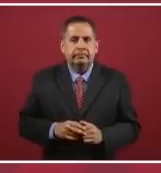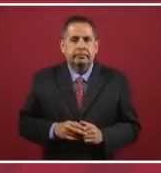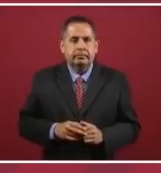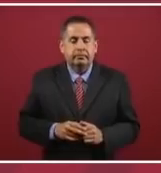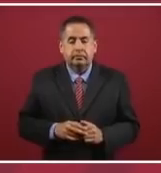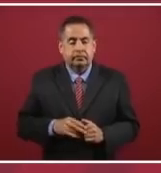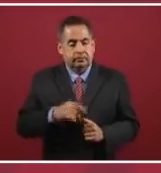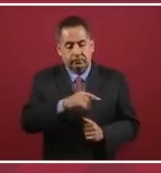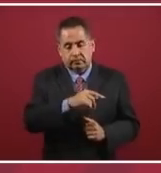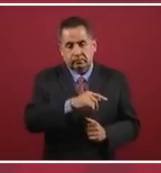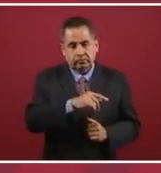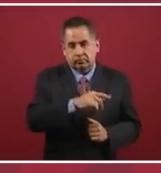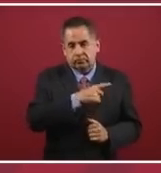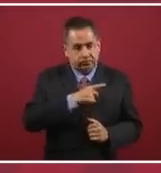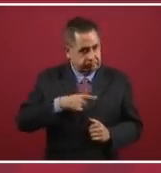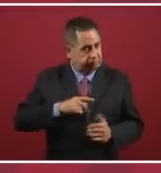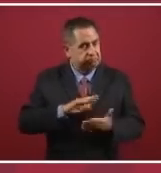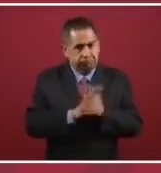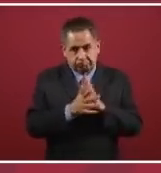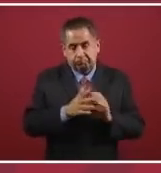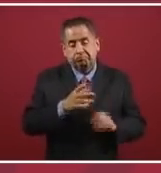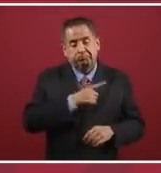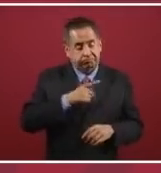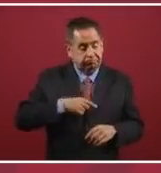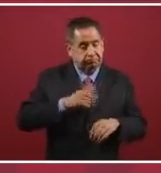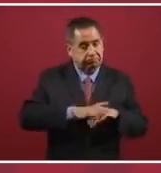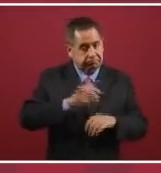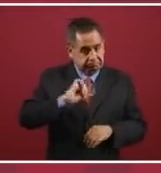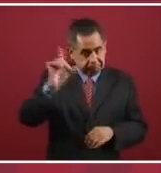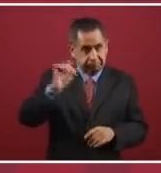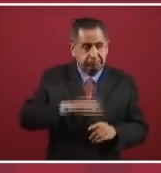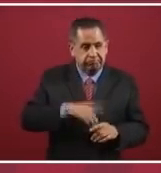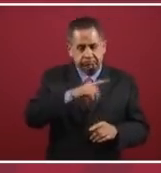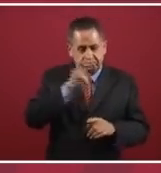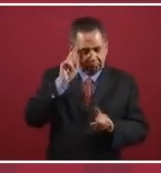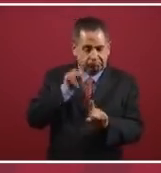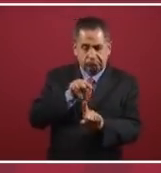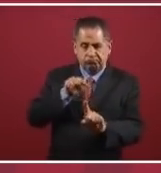más profesionales, más objetivos,